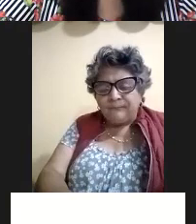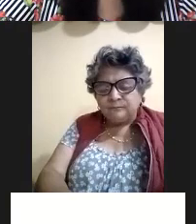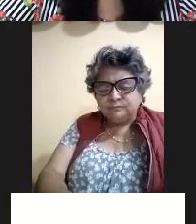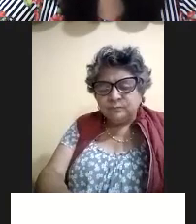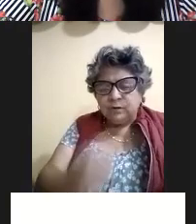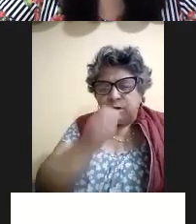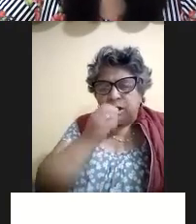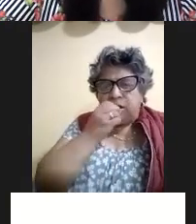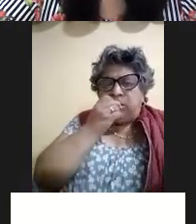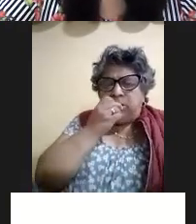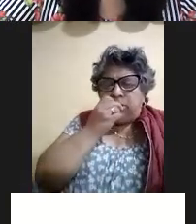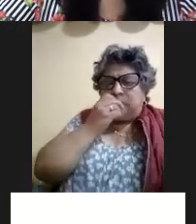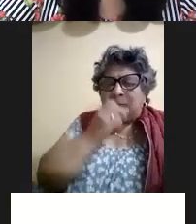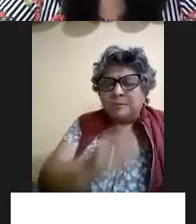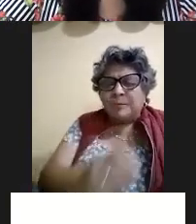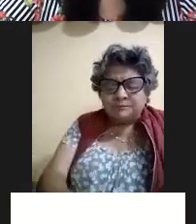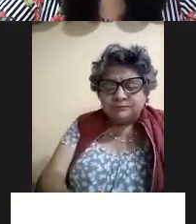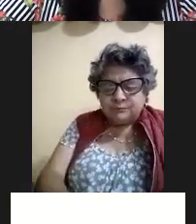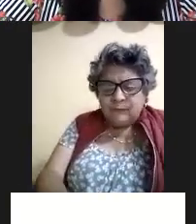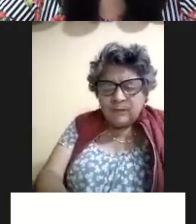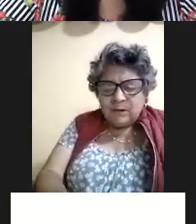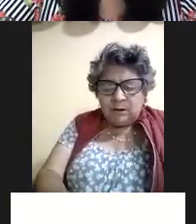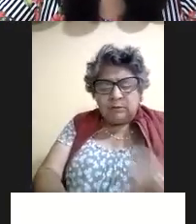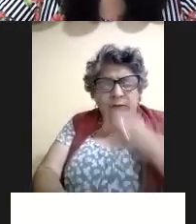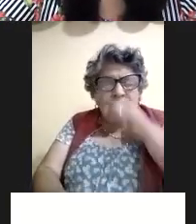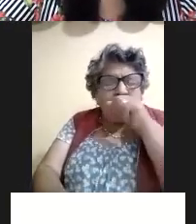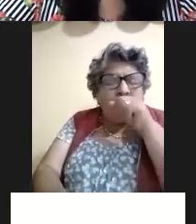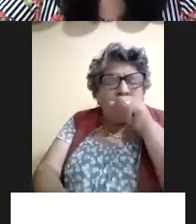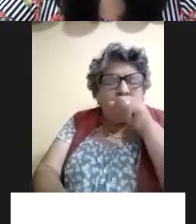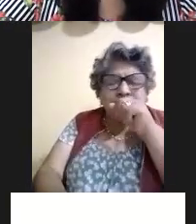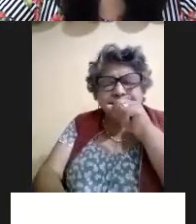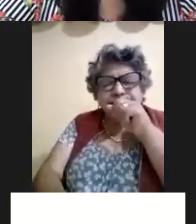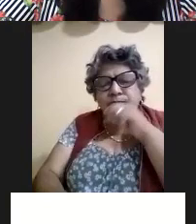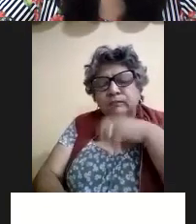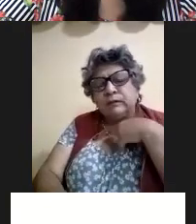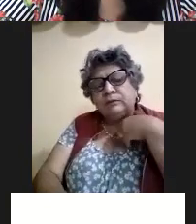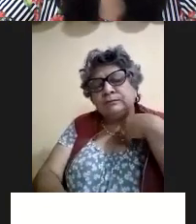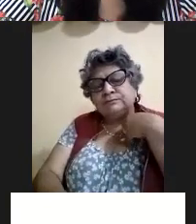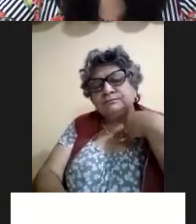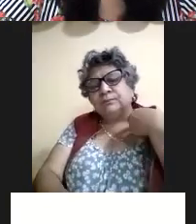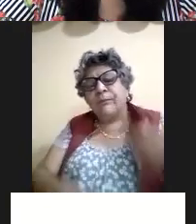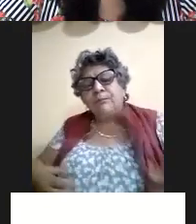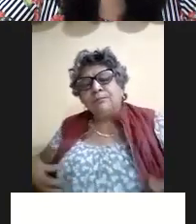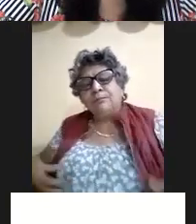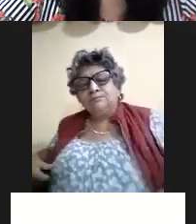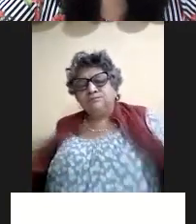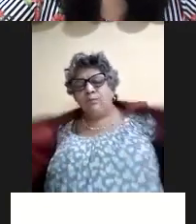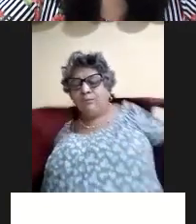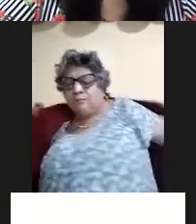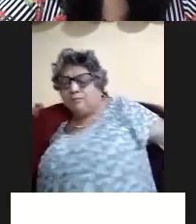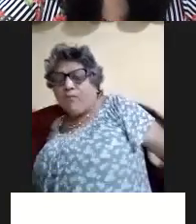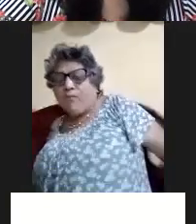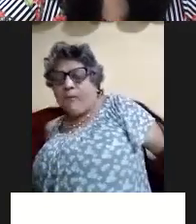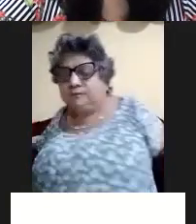pues, ¿no? Quizás lo más complejo, y muchas veces lamentablemente en la realidad en la que vivimos, es no darle importancia mucho a la salud. Hoy en día